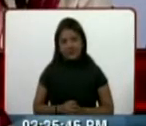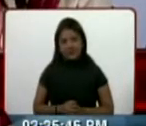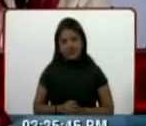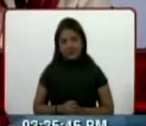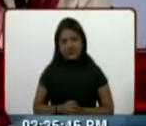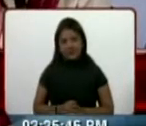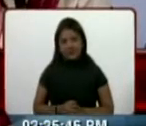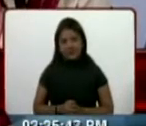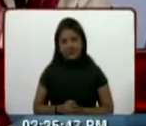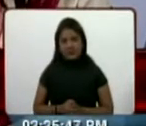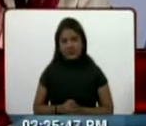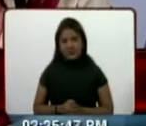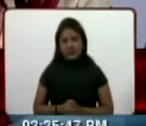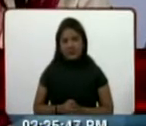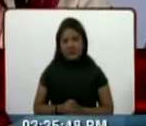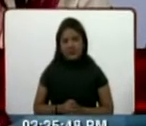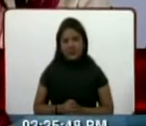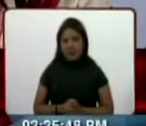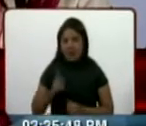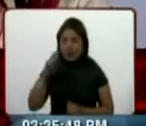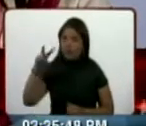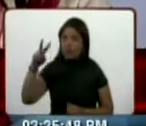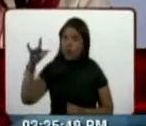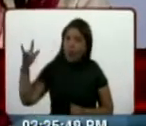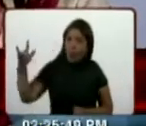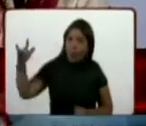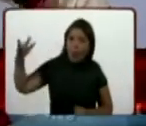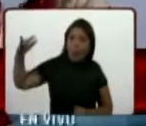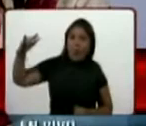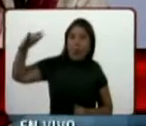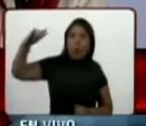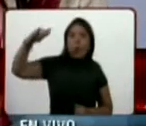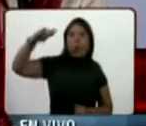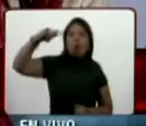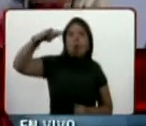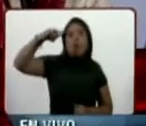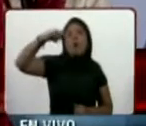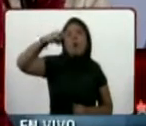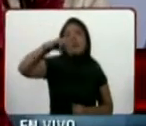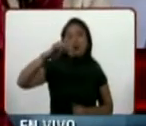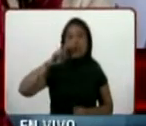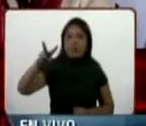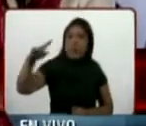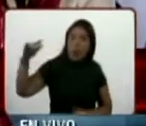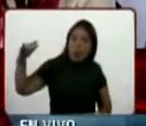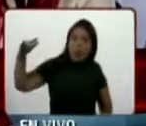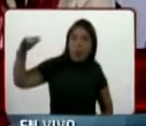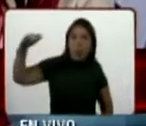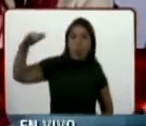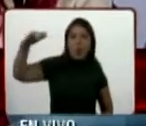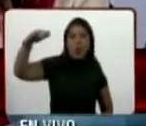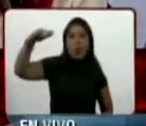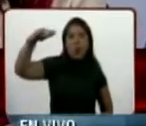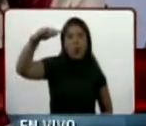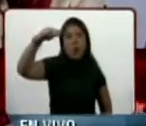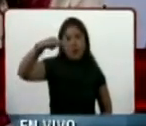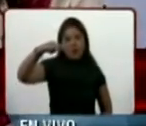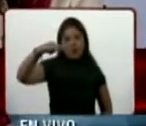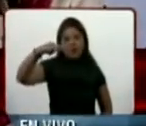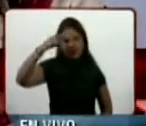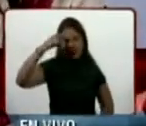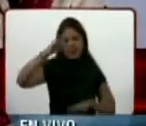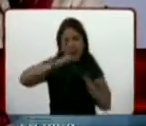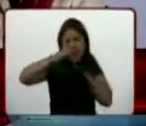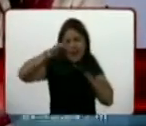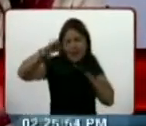cuando llegó el pájaro de hierro. Un pajarito también, este no es un pajarito, este era un pájaro gigante. De hierro, venía de Lorchila,